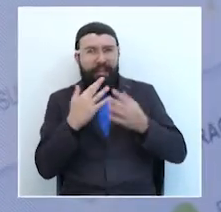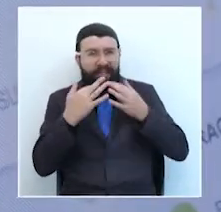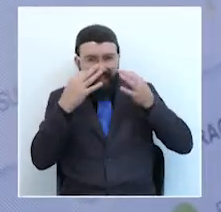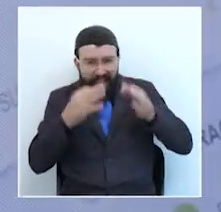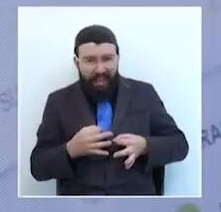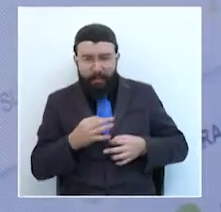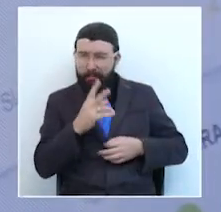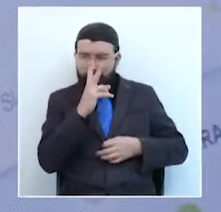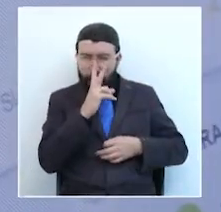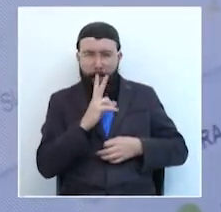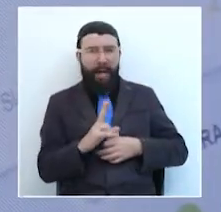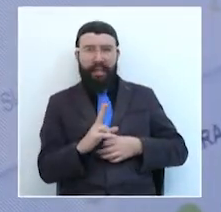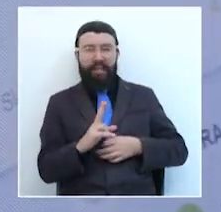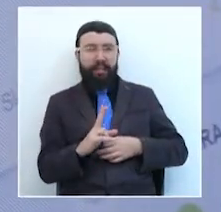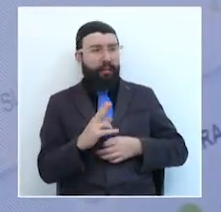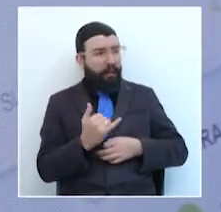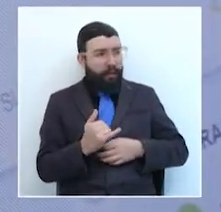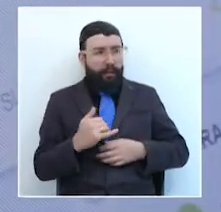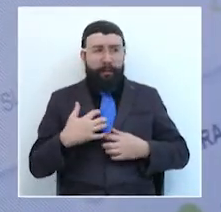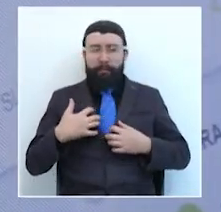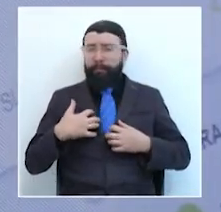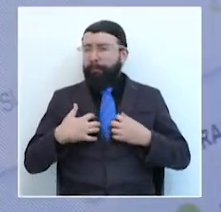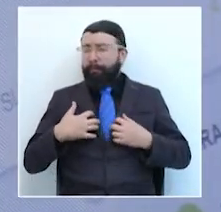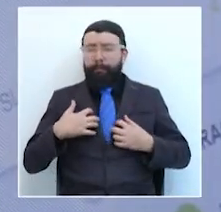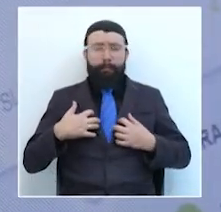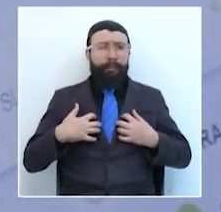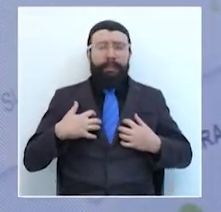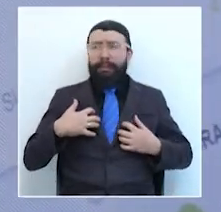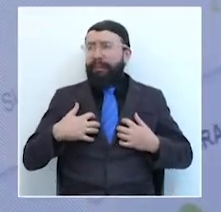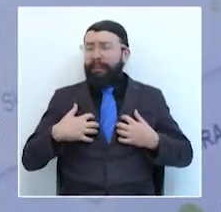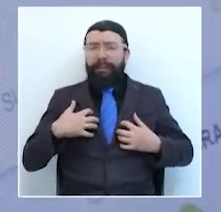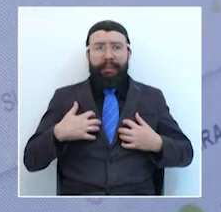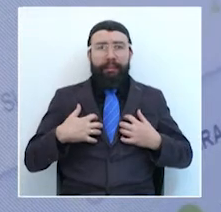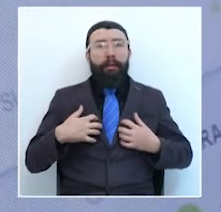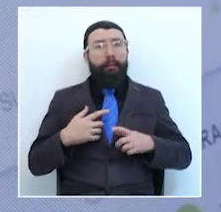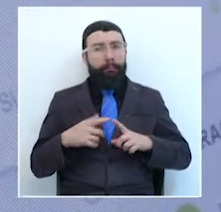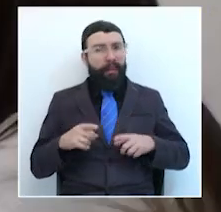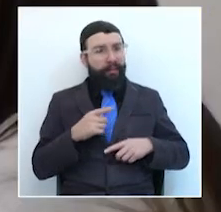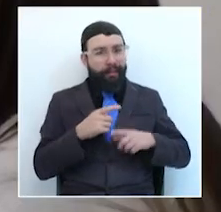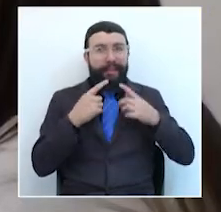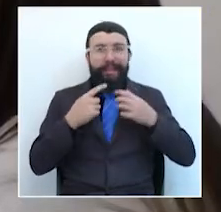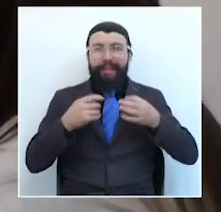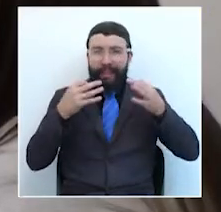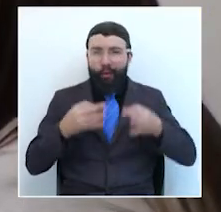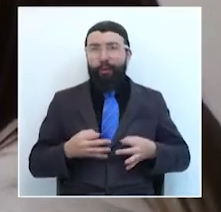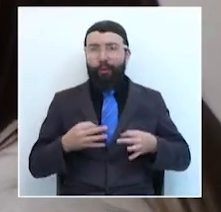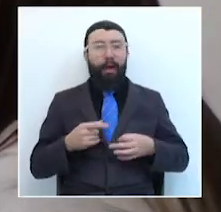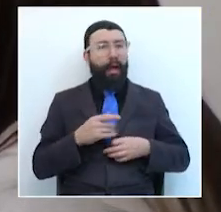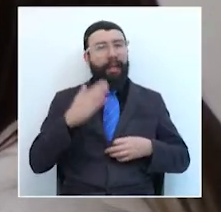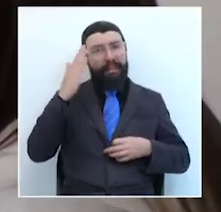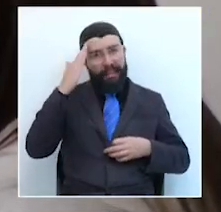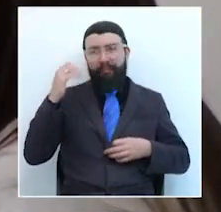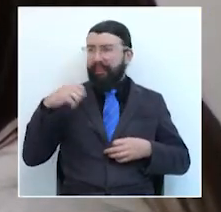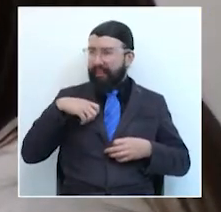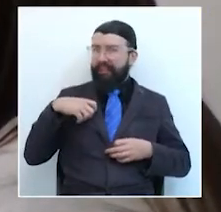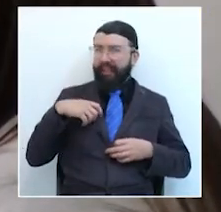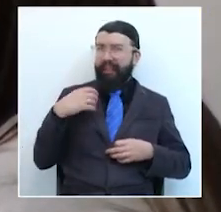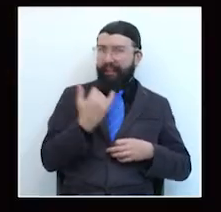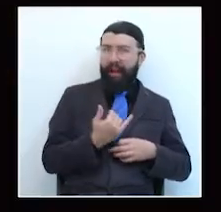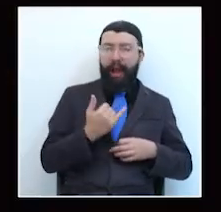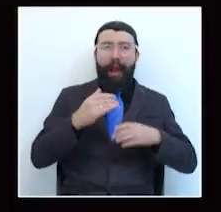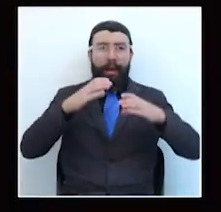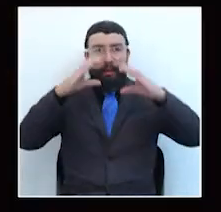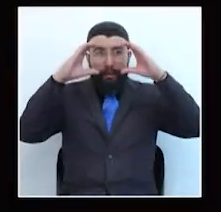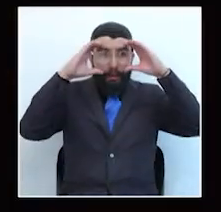y que le causa temor pero que es un contexto seguro porque sabe que tiene las gafas entonces le va a ayudar